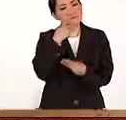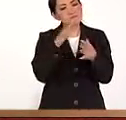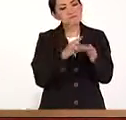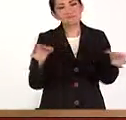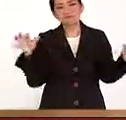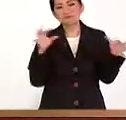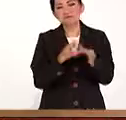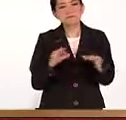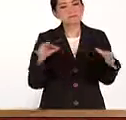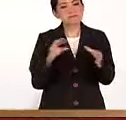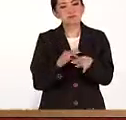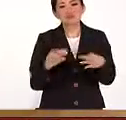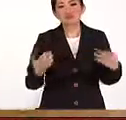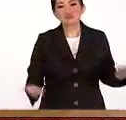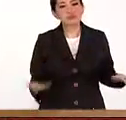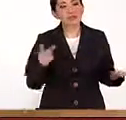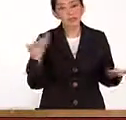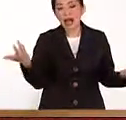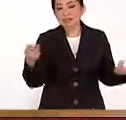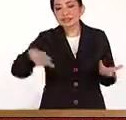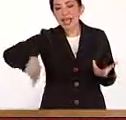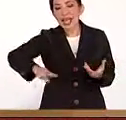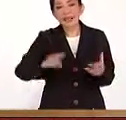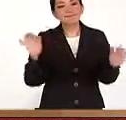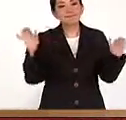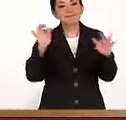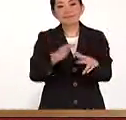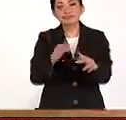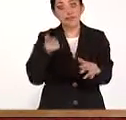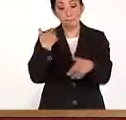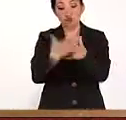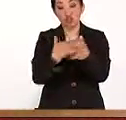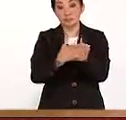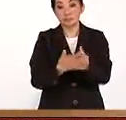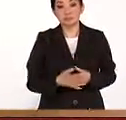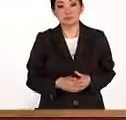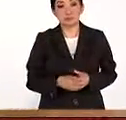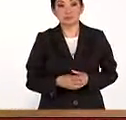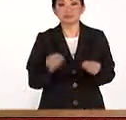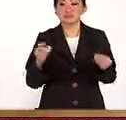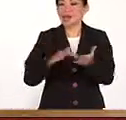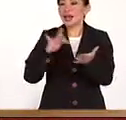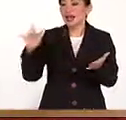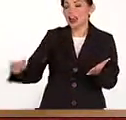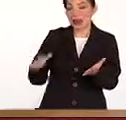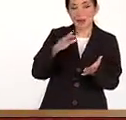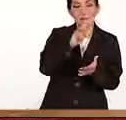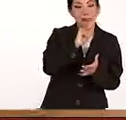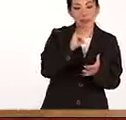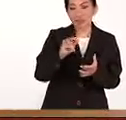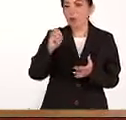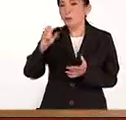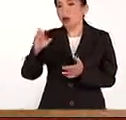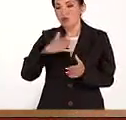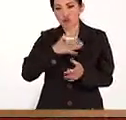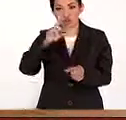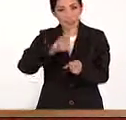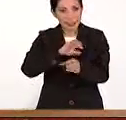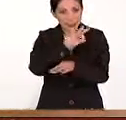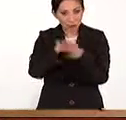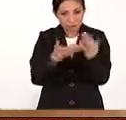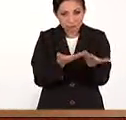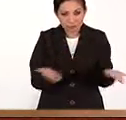que que se va a presentar en este evento que va a iniciar próximamente muchas gracias porque muchas de hacerse muy buenos días buenos días todos